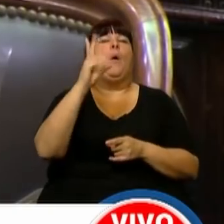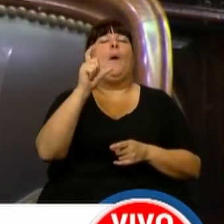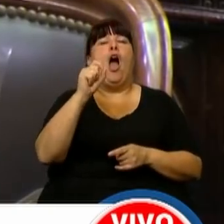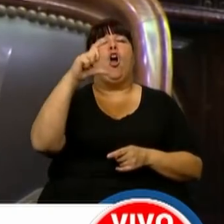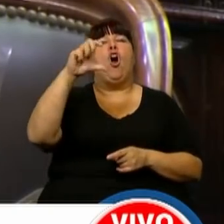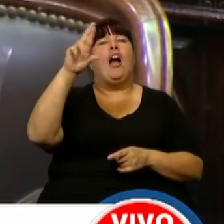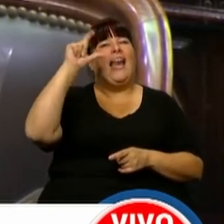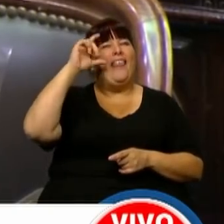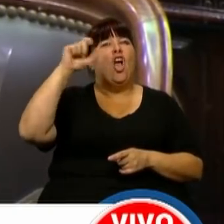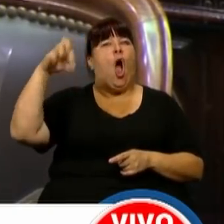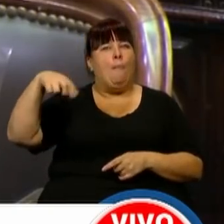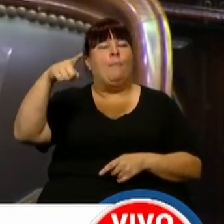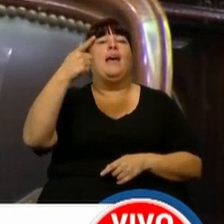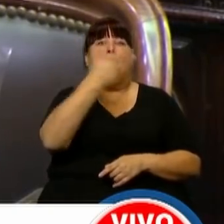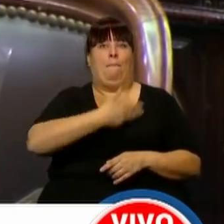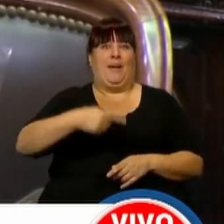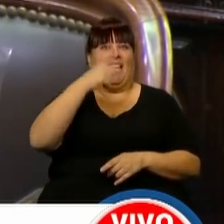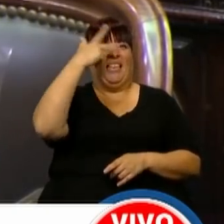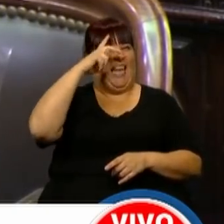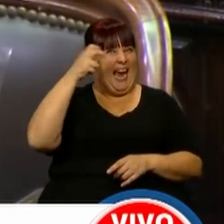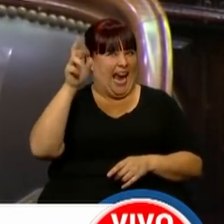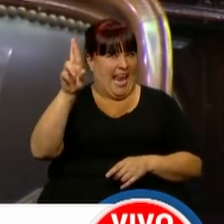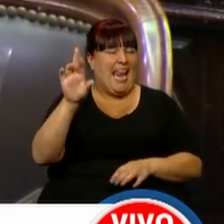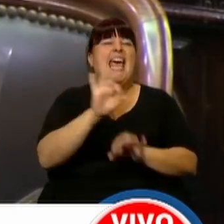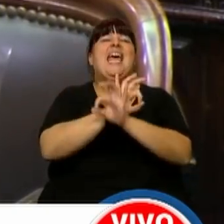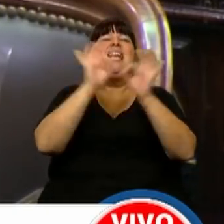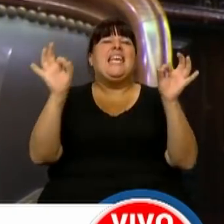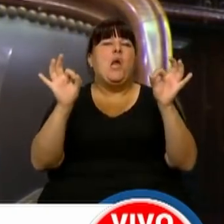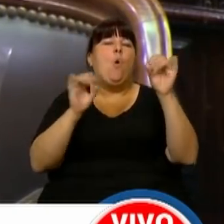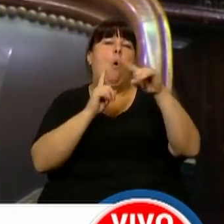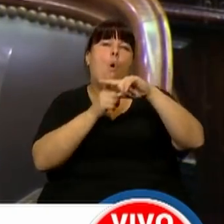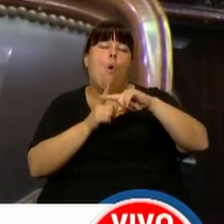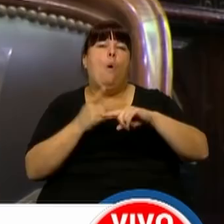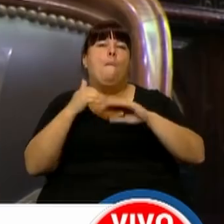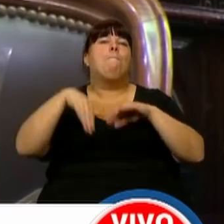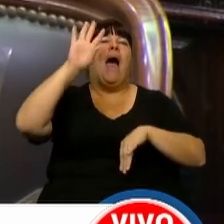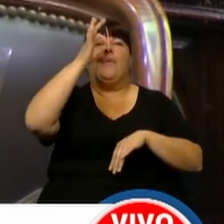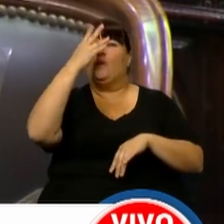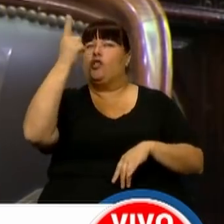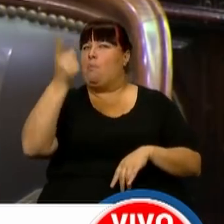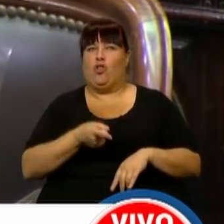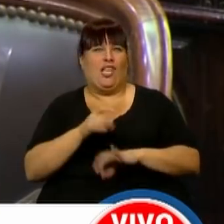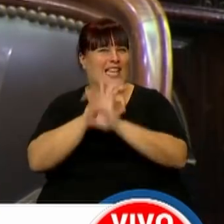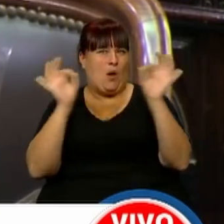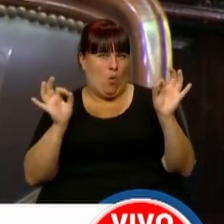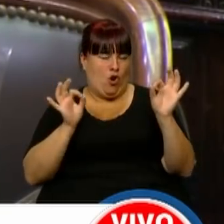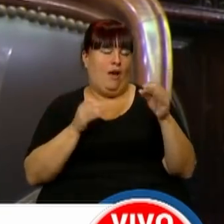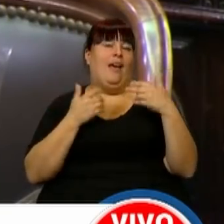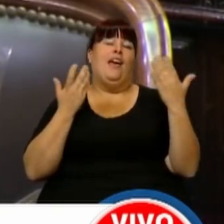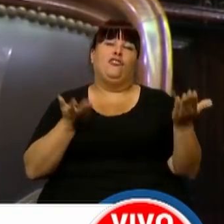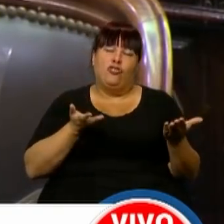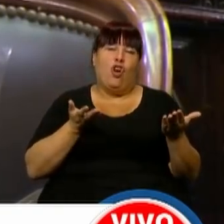Credicop, que dirige el señor Carlos Heller. En ningún caso, ningún pronóstico se hizo por encima del 24%, con lo